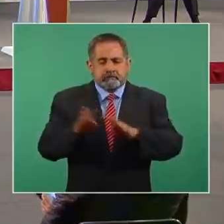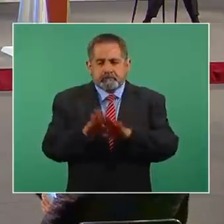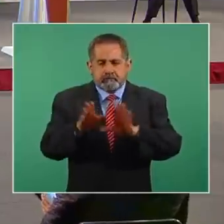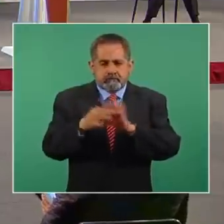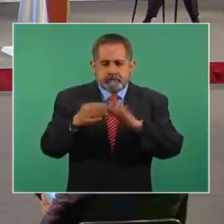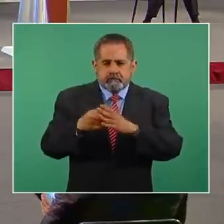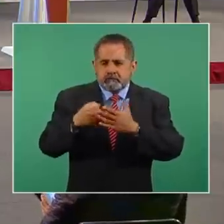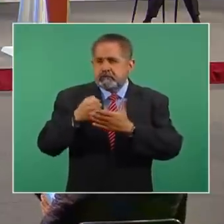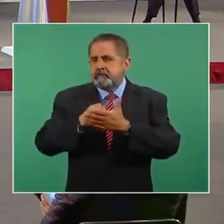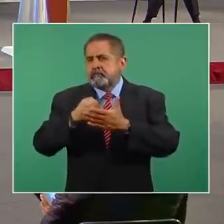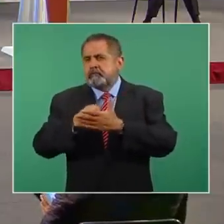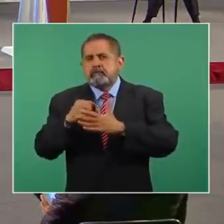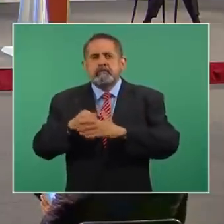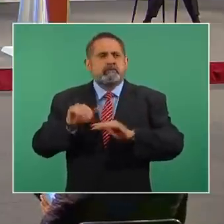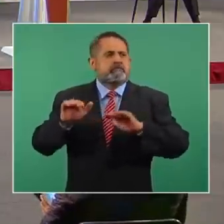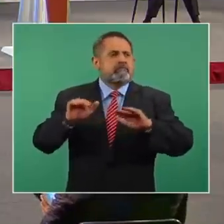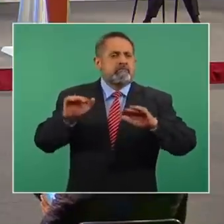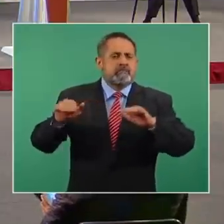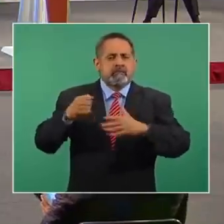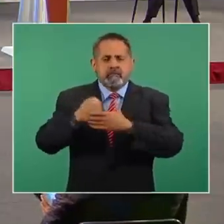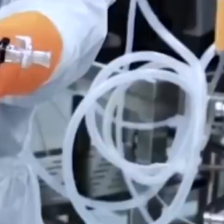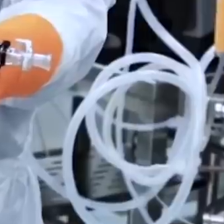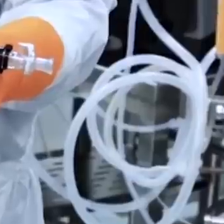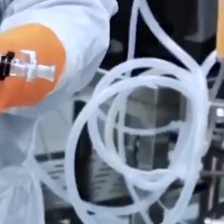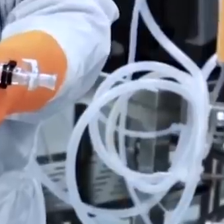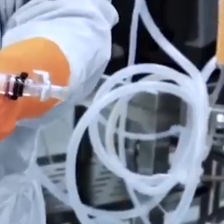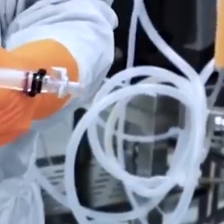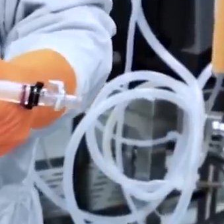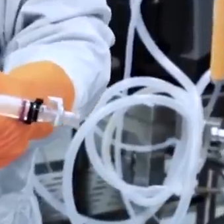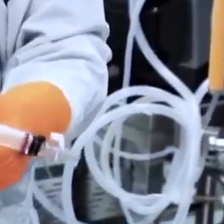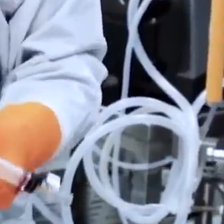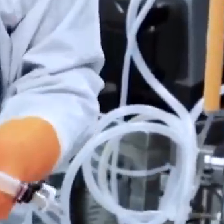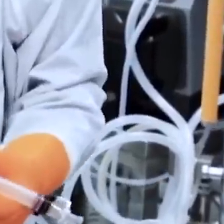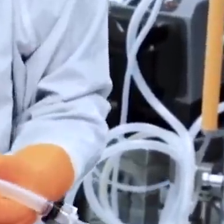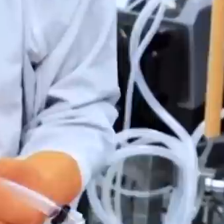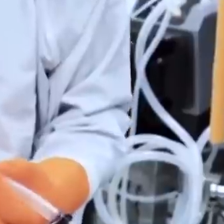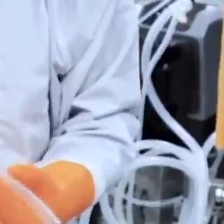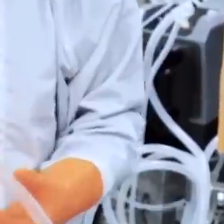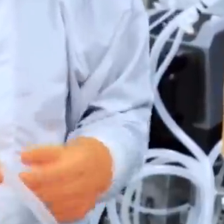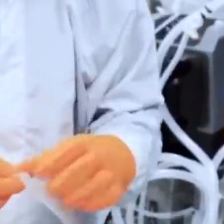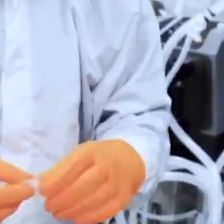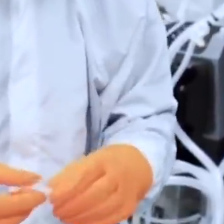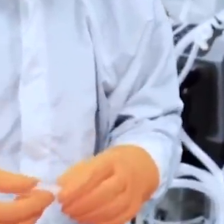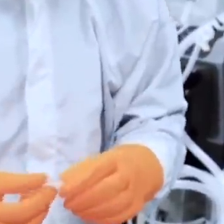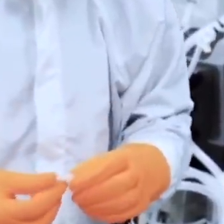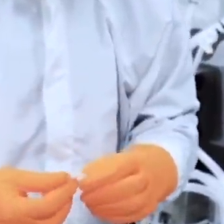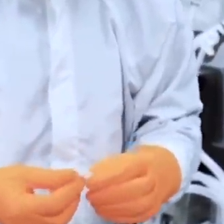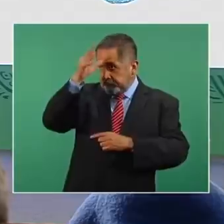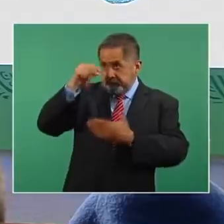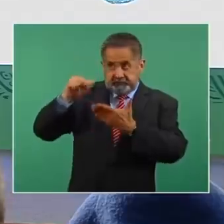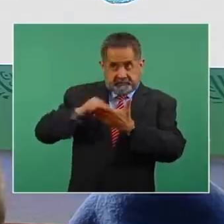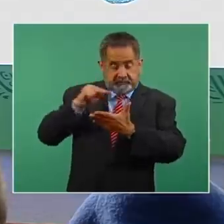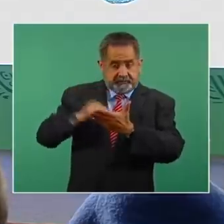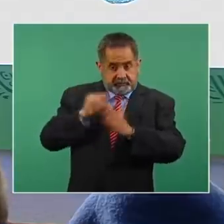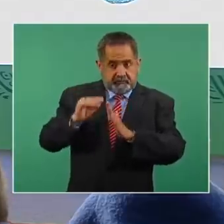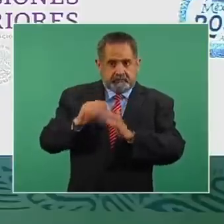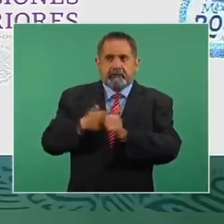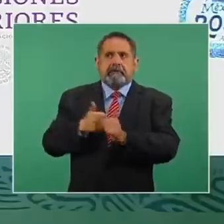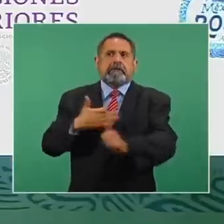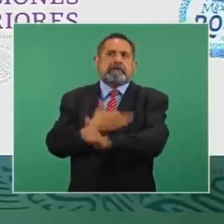activismo dirigido para que no se retrasen los acuerdos que México ya tiene firmados,